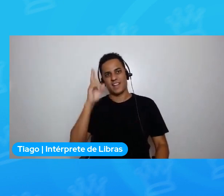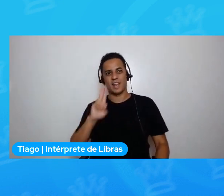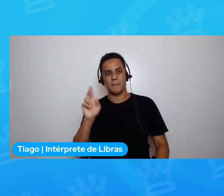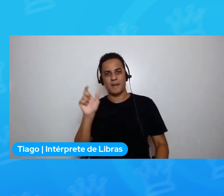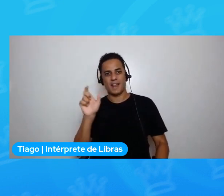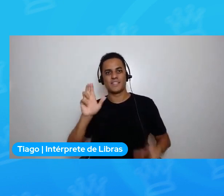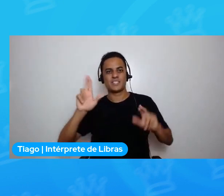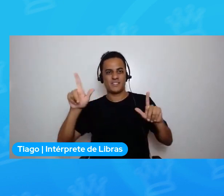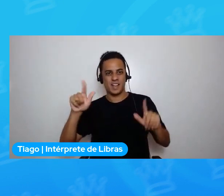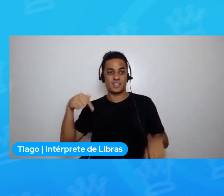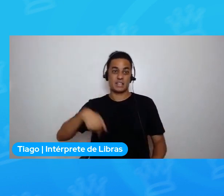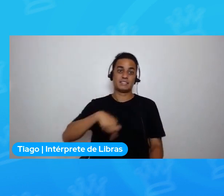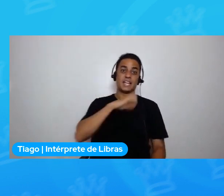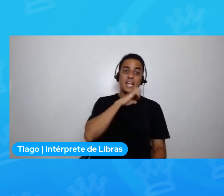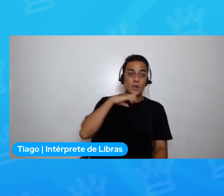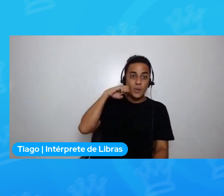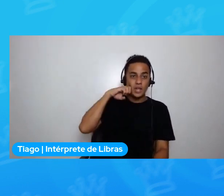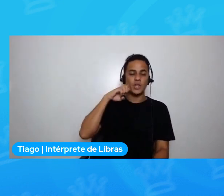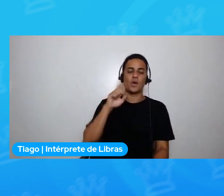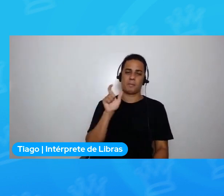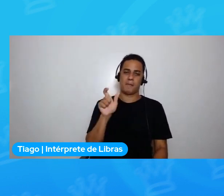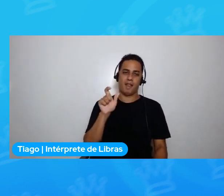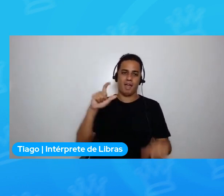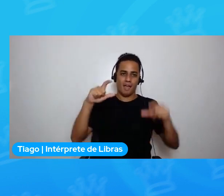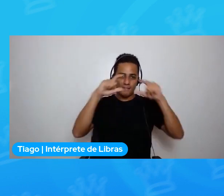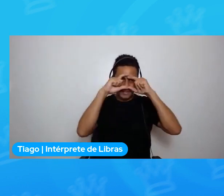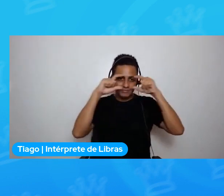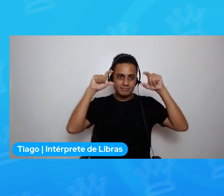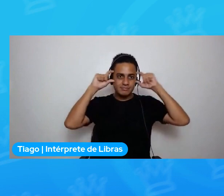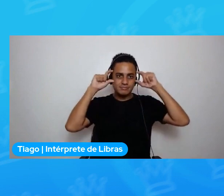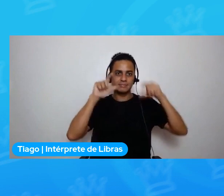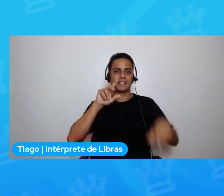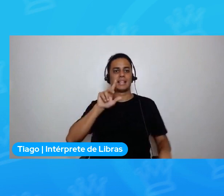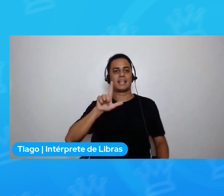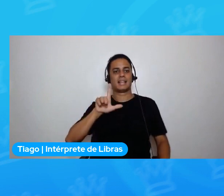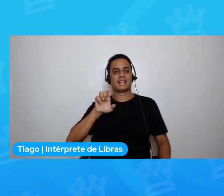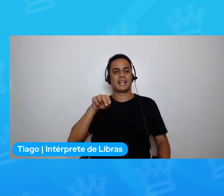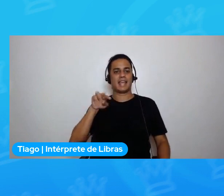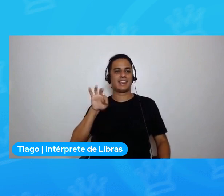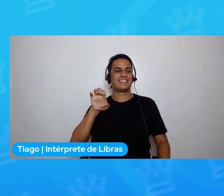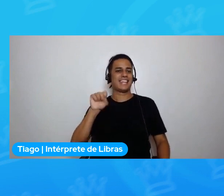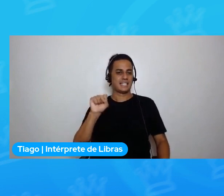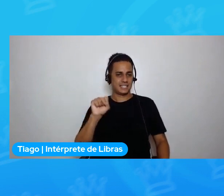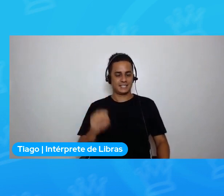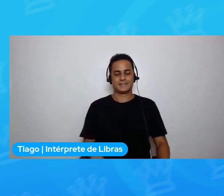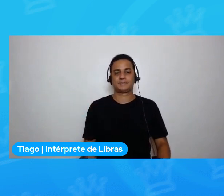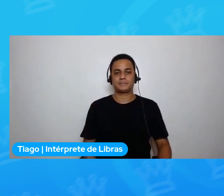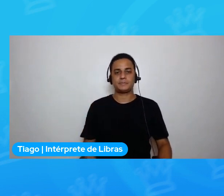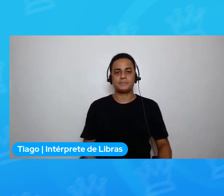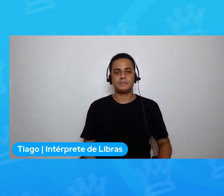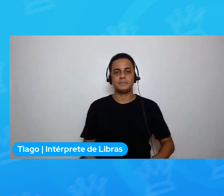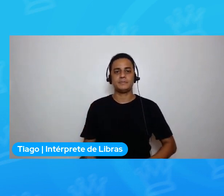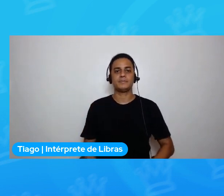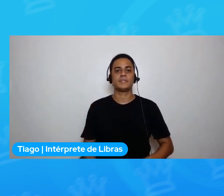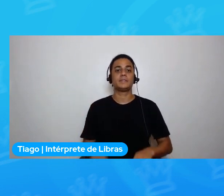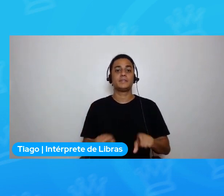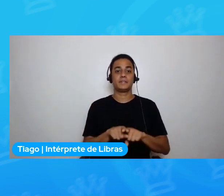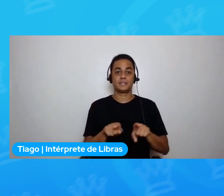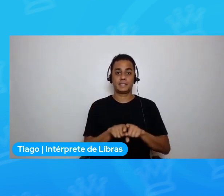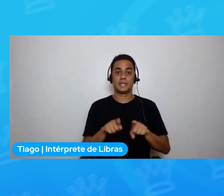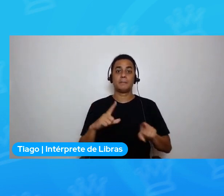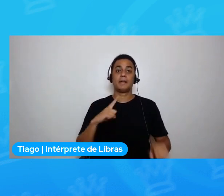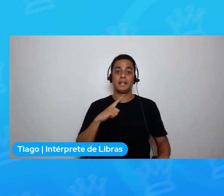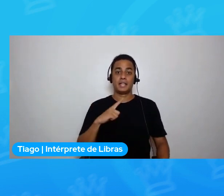Ecuador le decimos lentes. Y así como característica principal, tengo como que cachetes en la cara